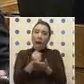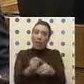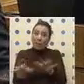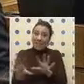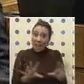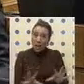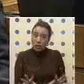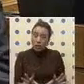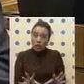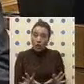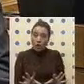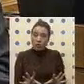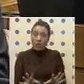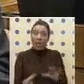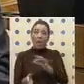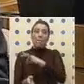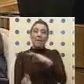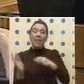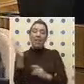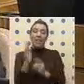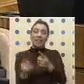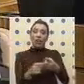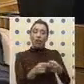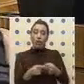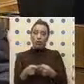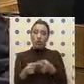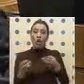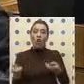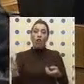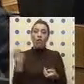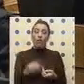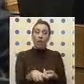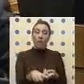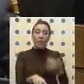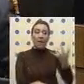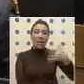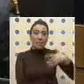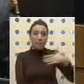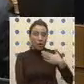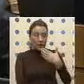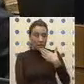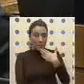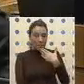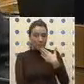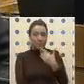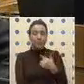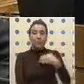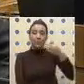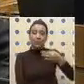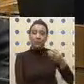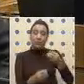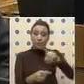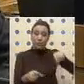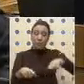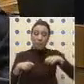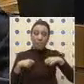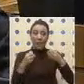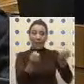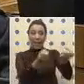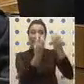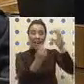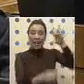cosas, con los organismos, con el Ministerio de Desarrollo Social, logren volver? Porque eran importantes también, porque estoy seguro que muchos de esos jóvenes que se